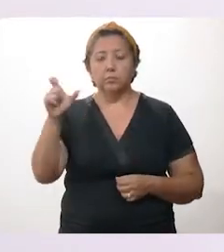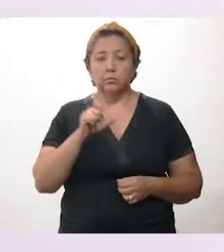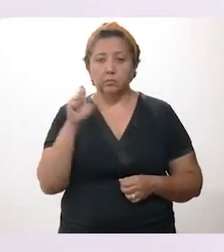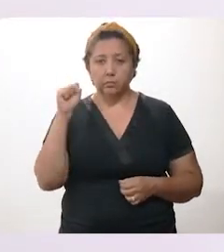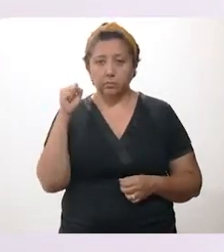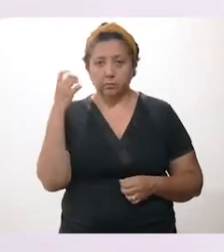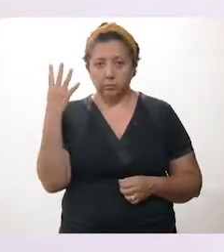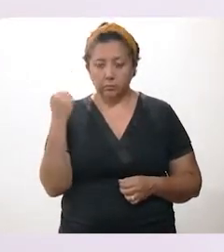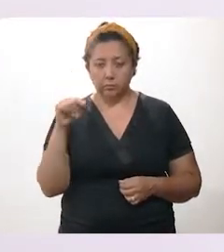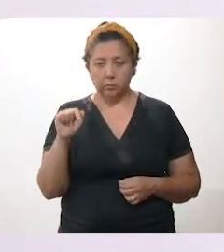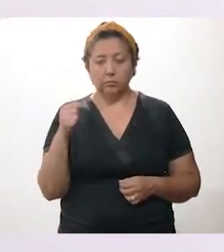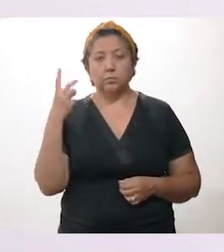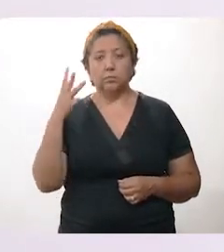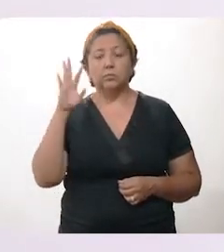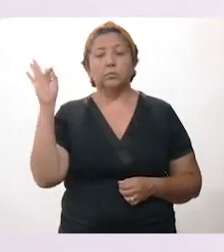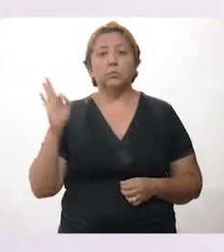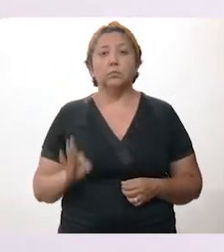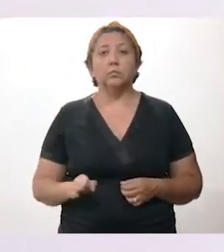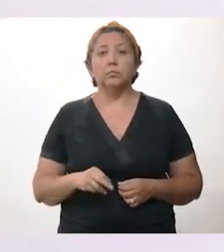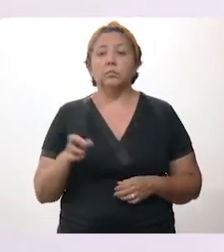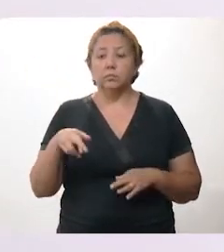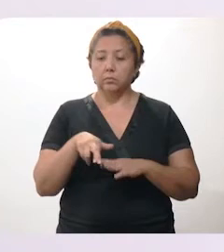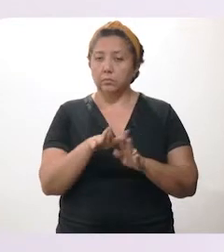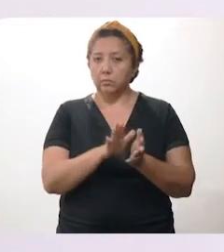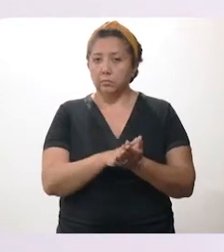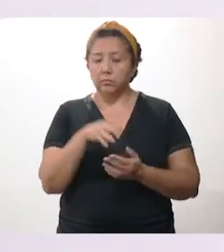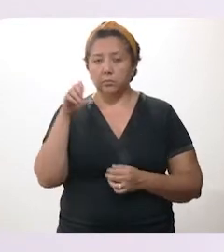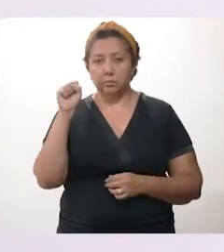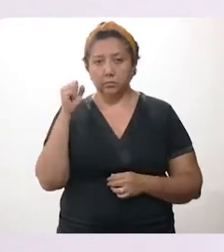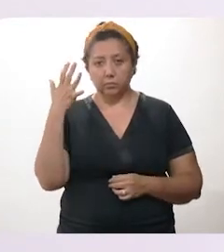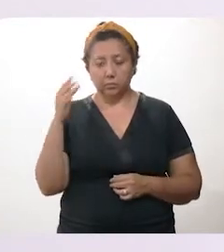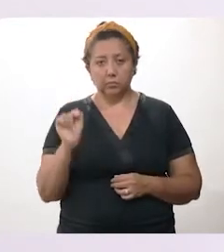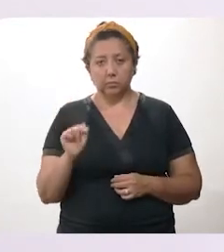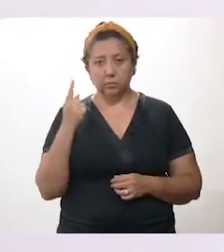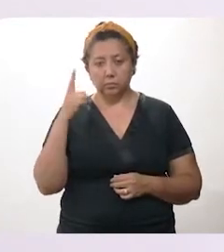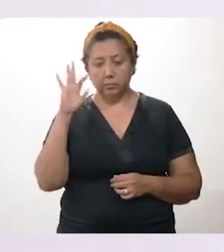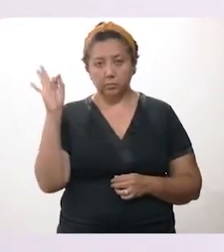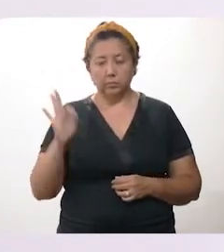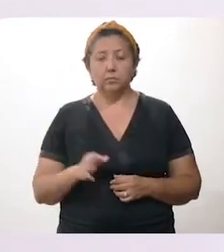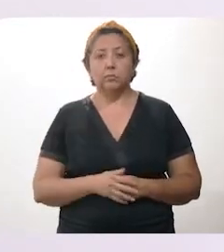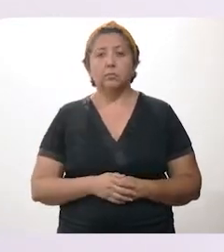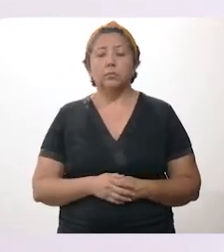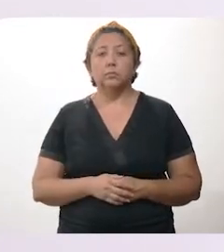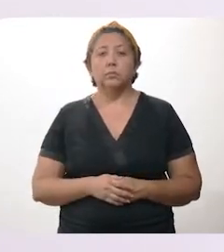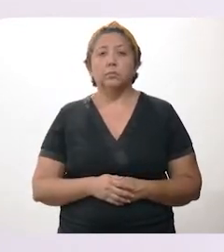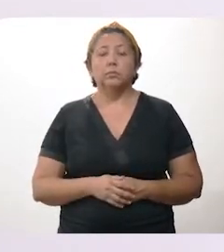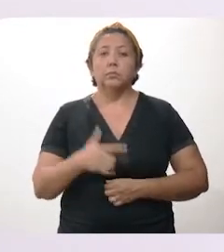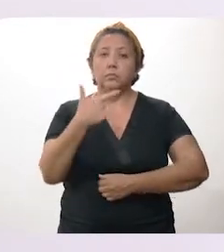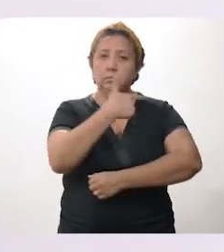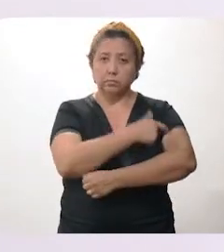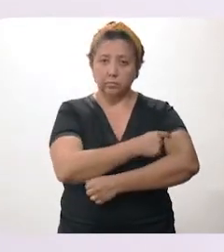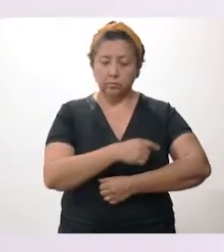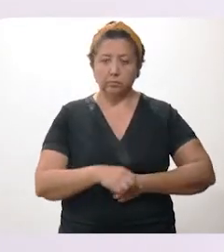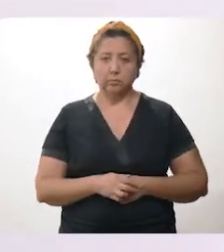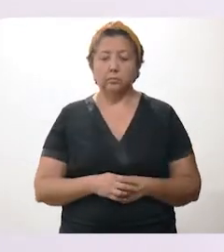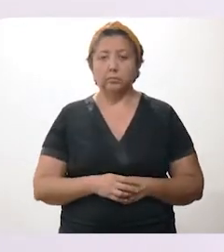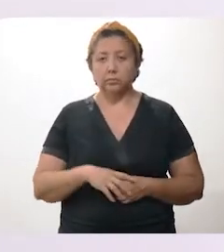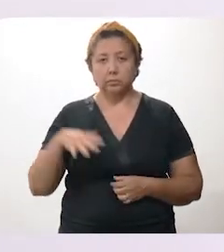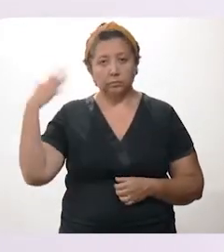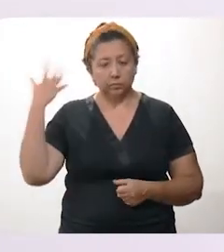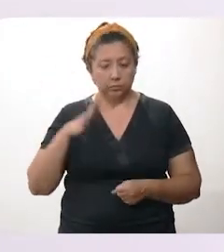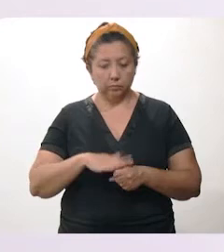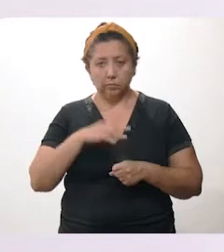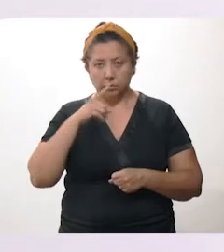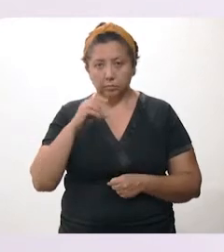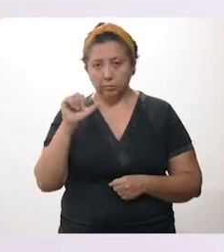Oxcuxcap 69.3% y Río Lagarto 65.1%. Las vacunas que fueron destinadas a